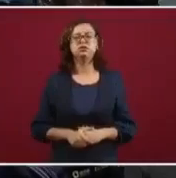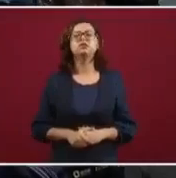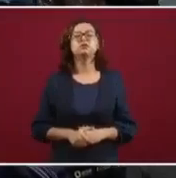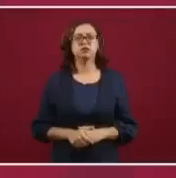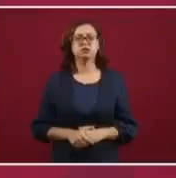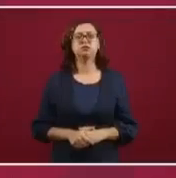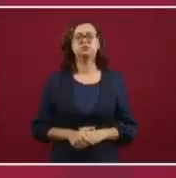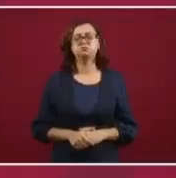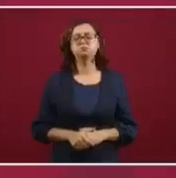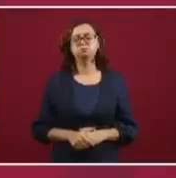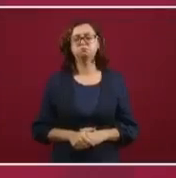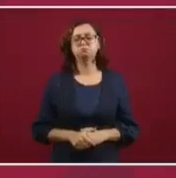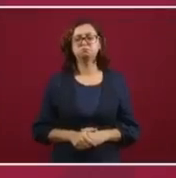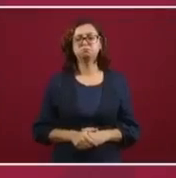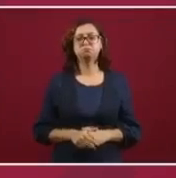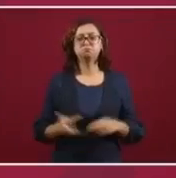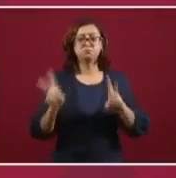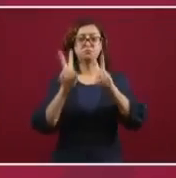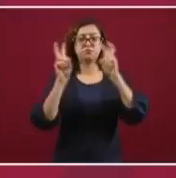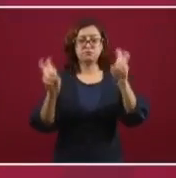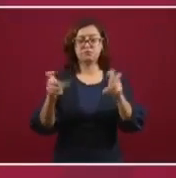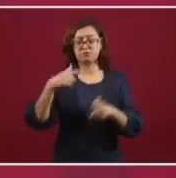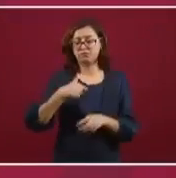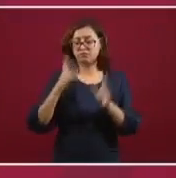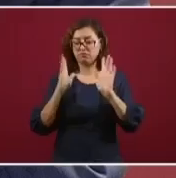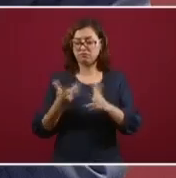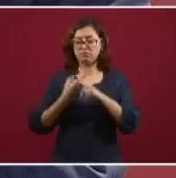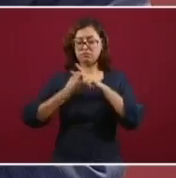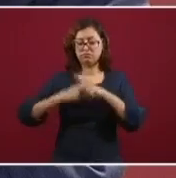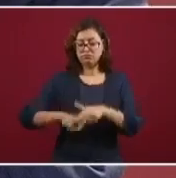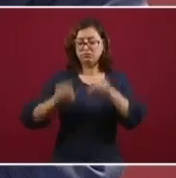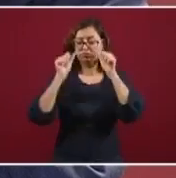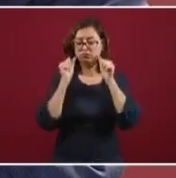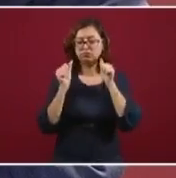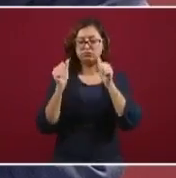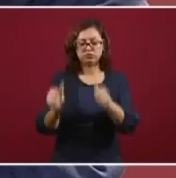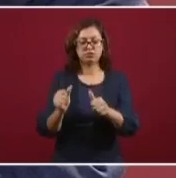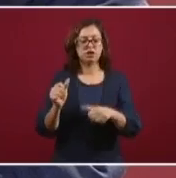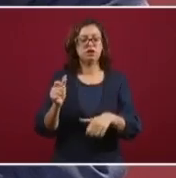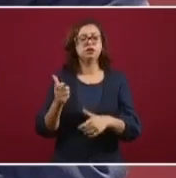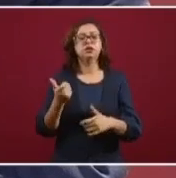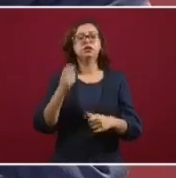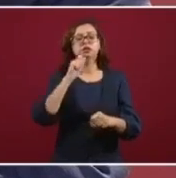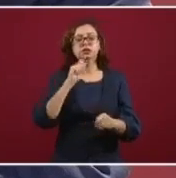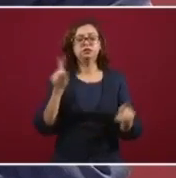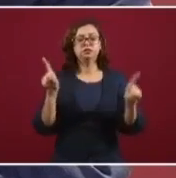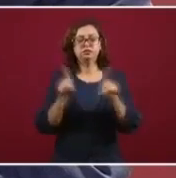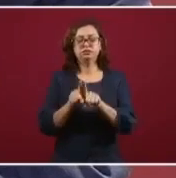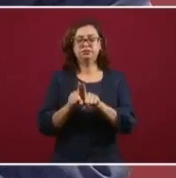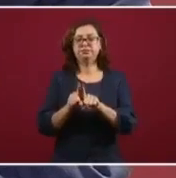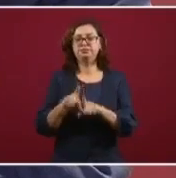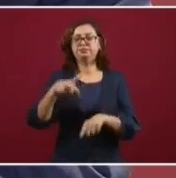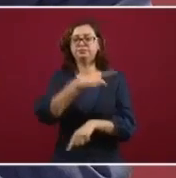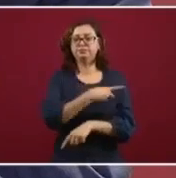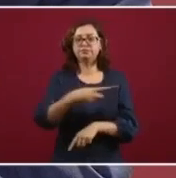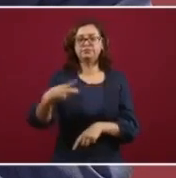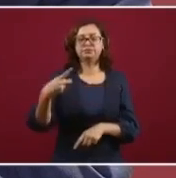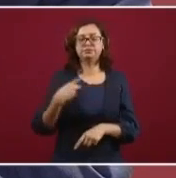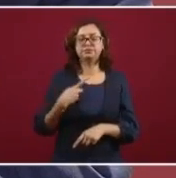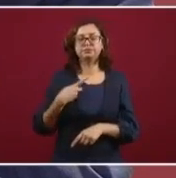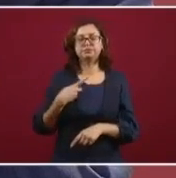un tema que lo estoy tratando. También debe de tomarse en